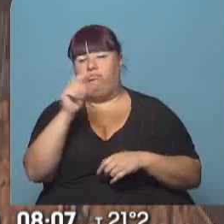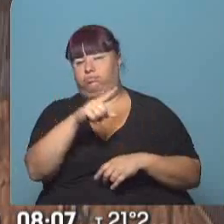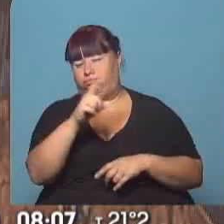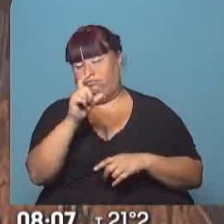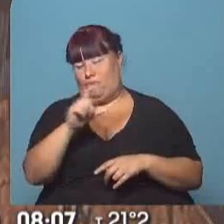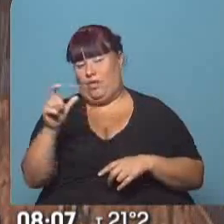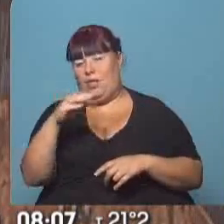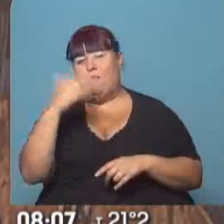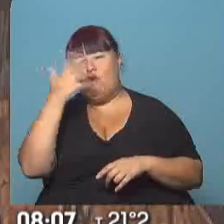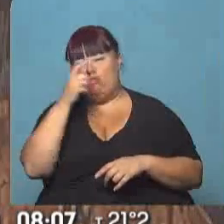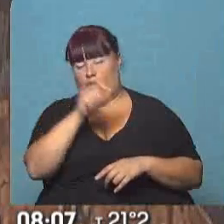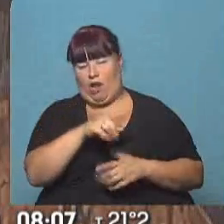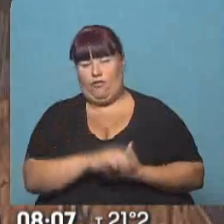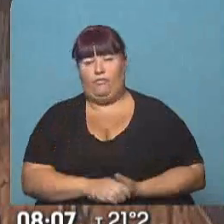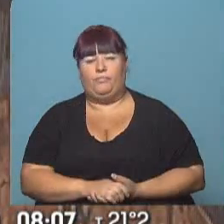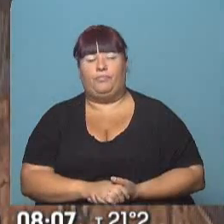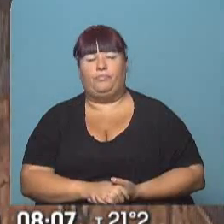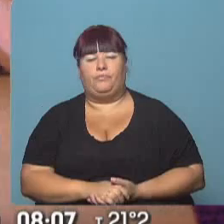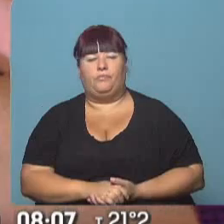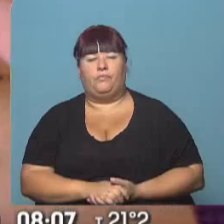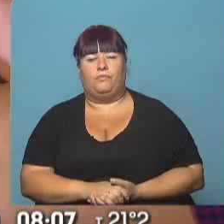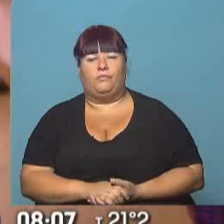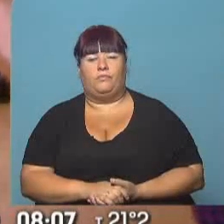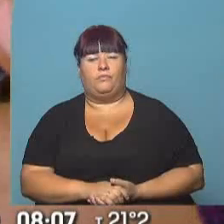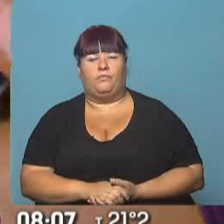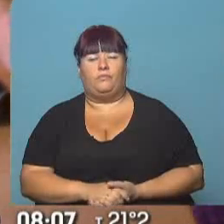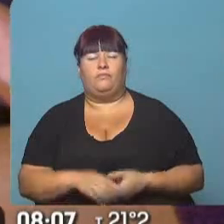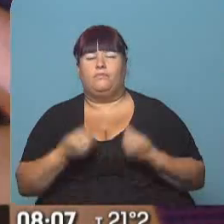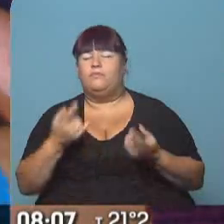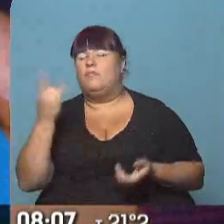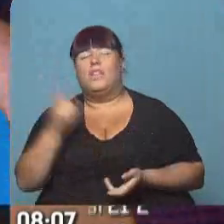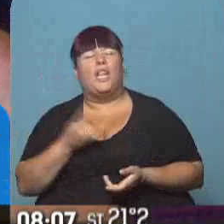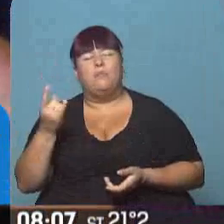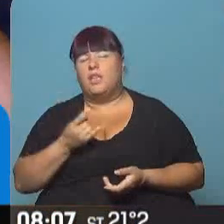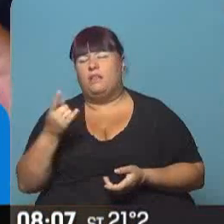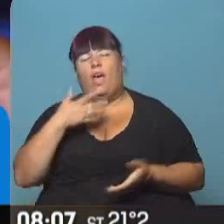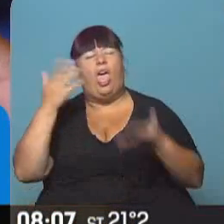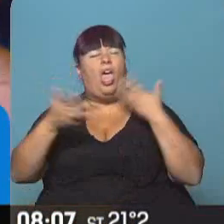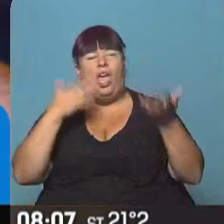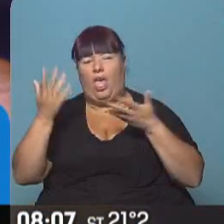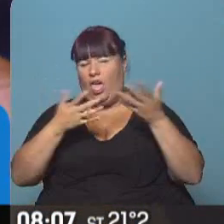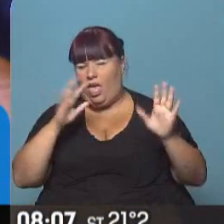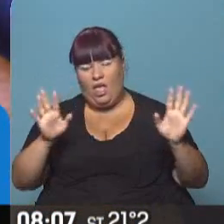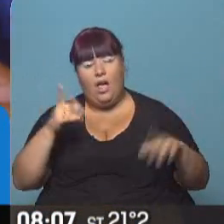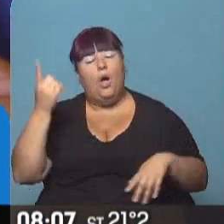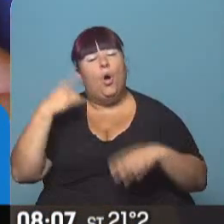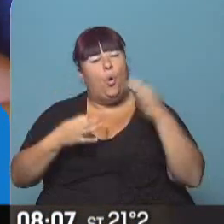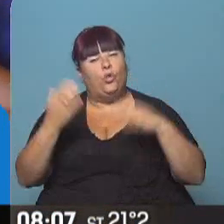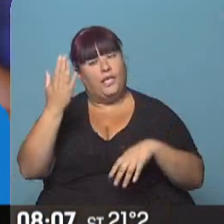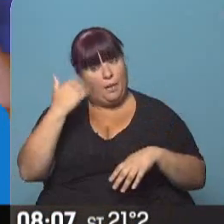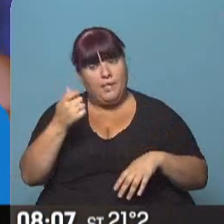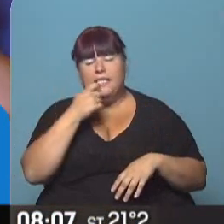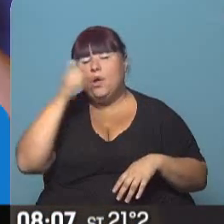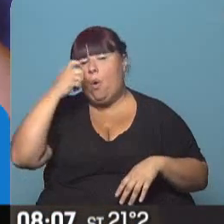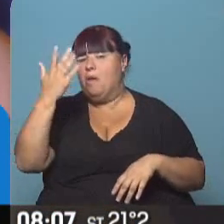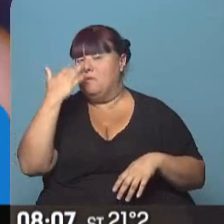de hugo chávez los otros versos todo eso lo que están diciendo cuando las costillas la reclamé si es